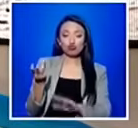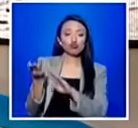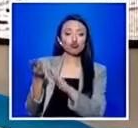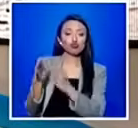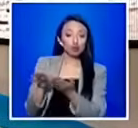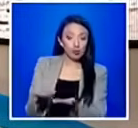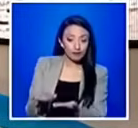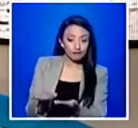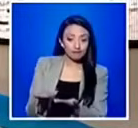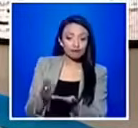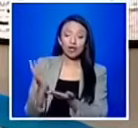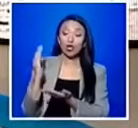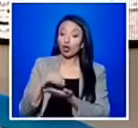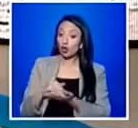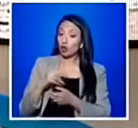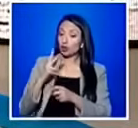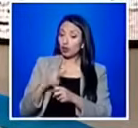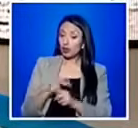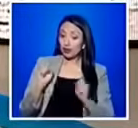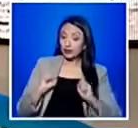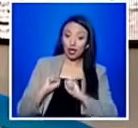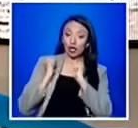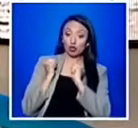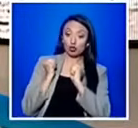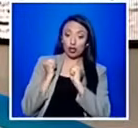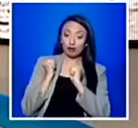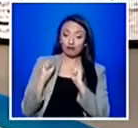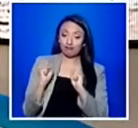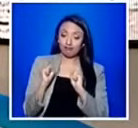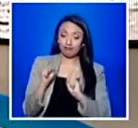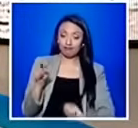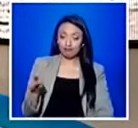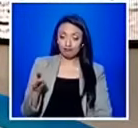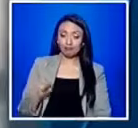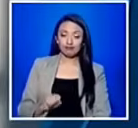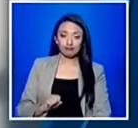violentas que otra vez levantan las alertas por la inseguridad.